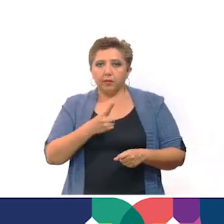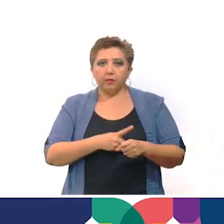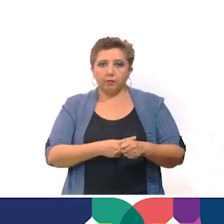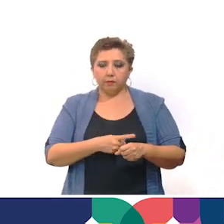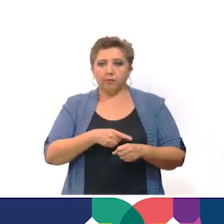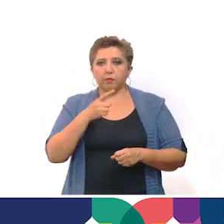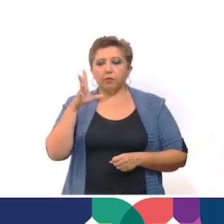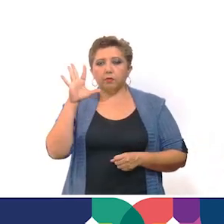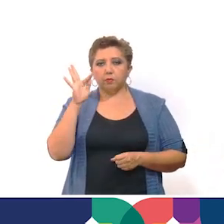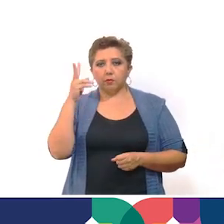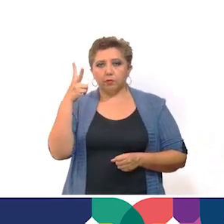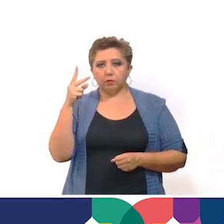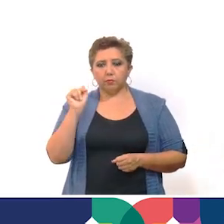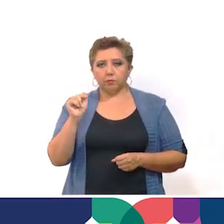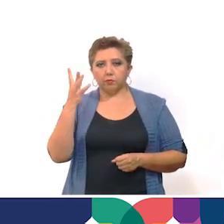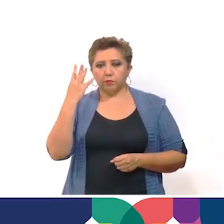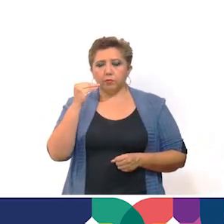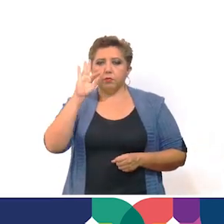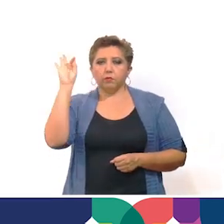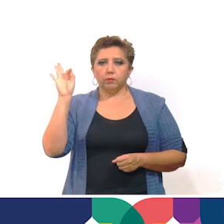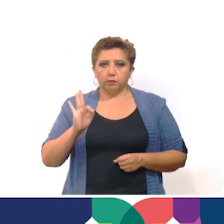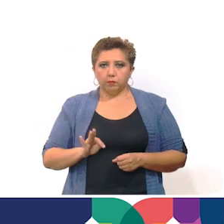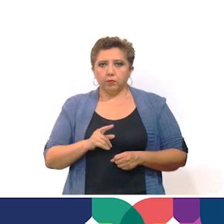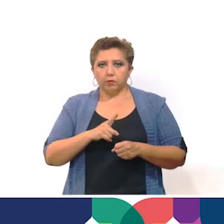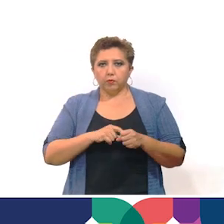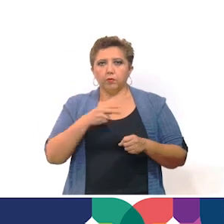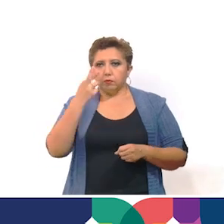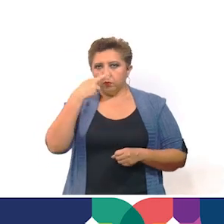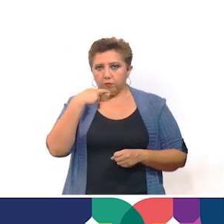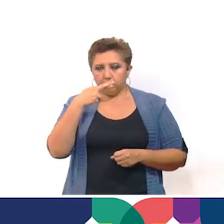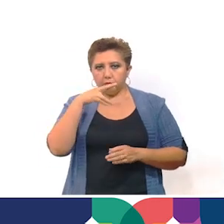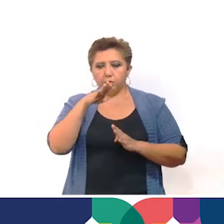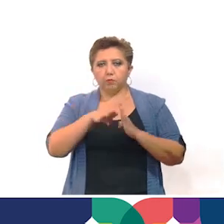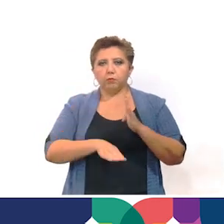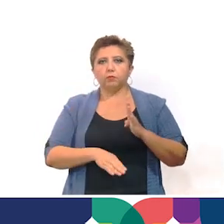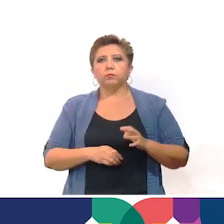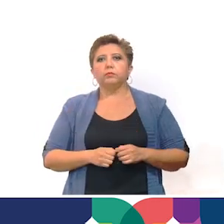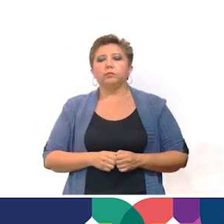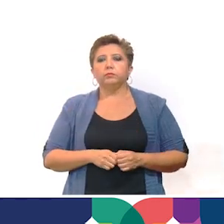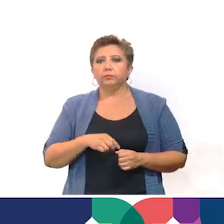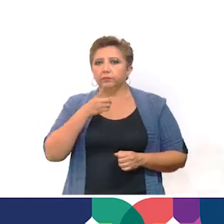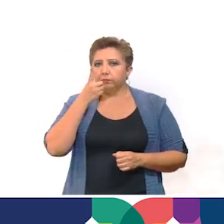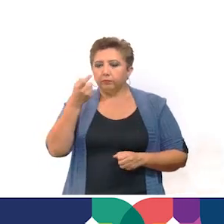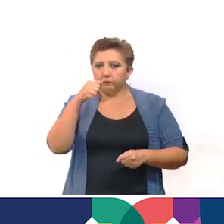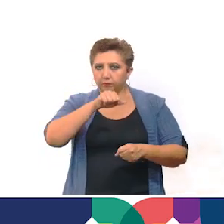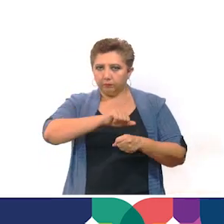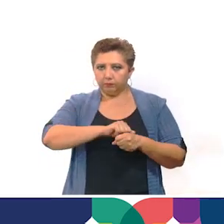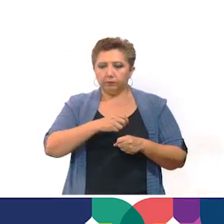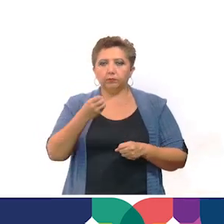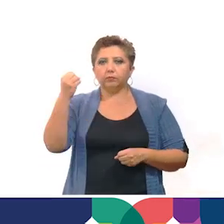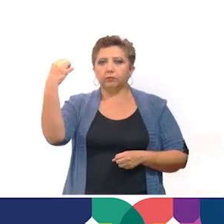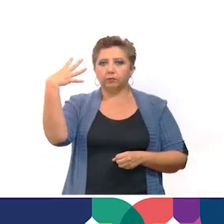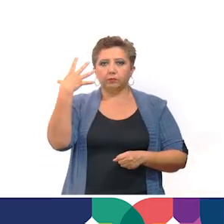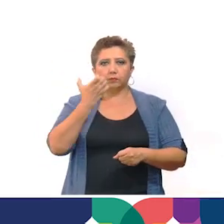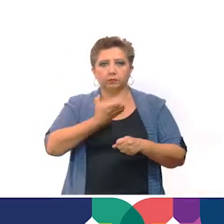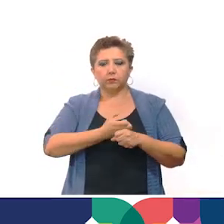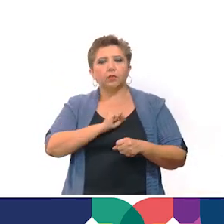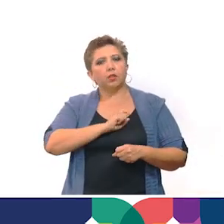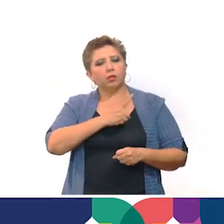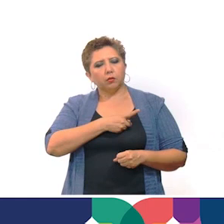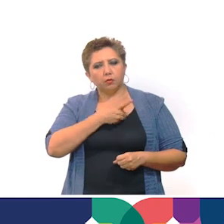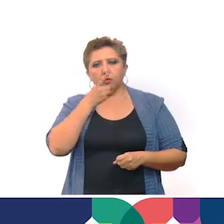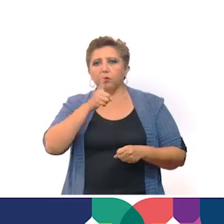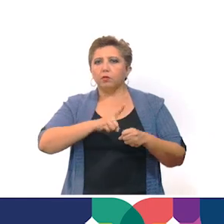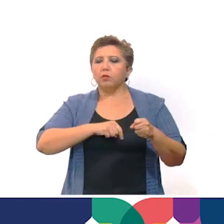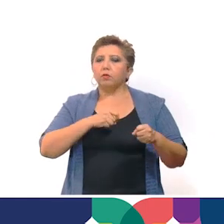del 42,9%, está en color rojo y en descenso. Los indicadores semanales de nuestro semáforo estatal de salud